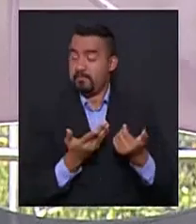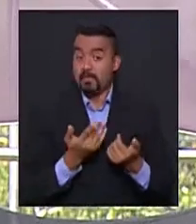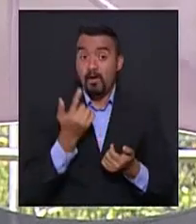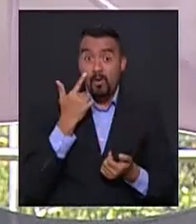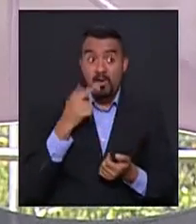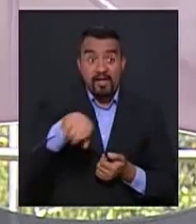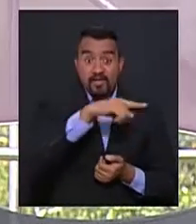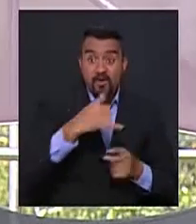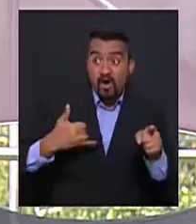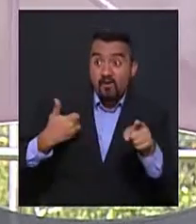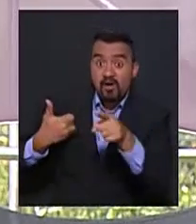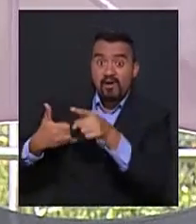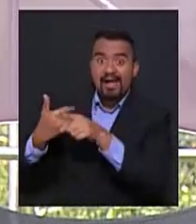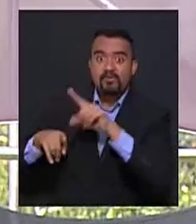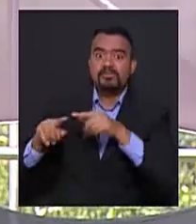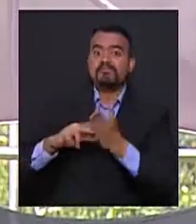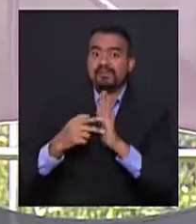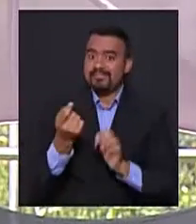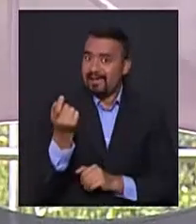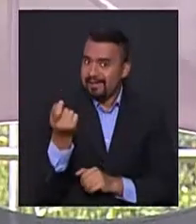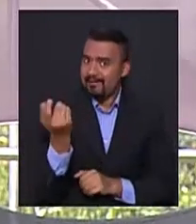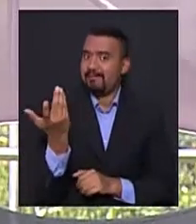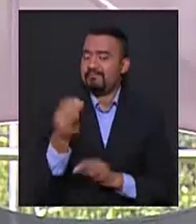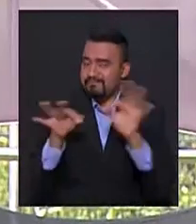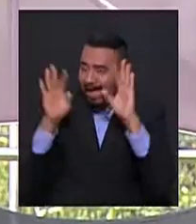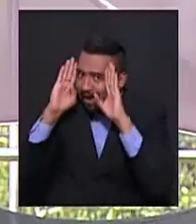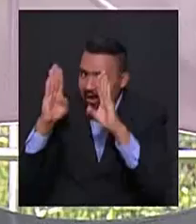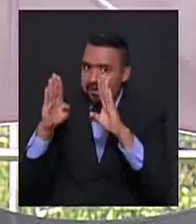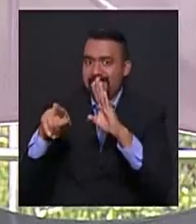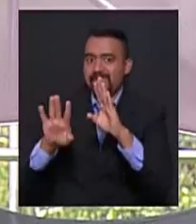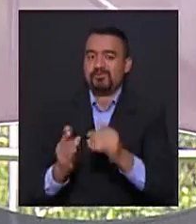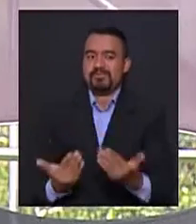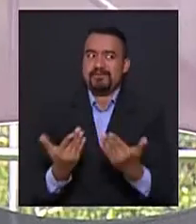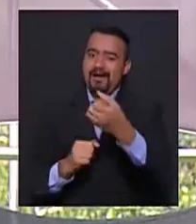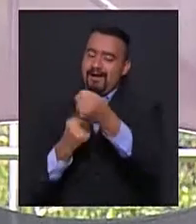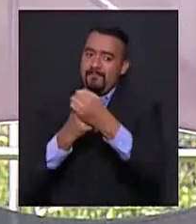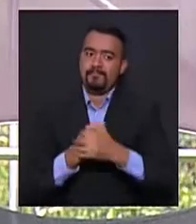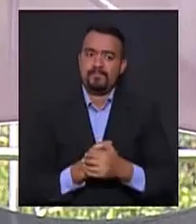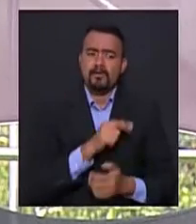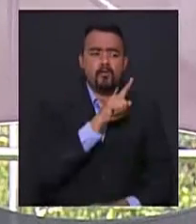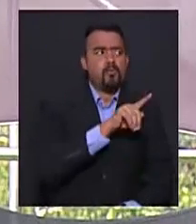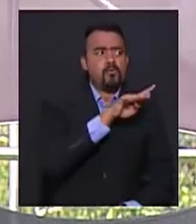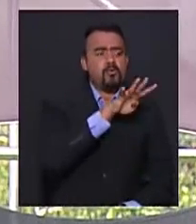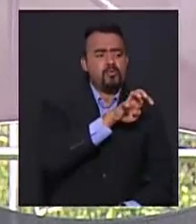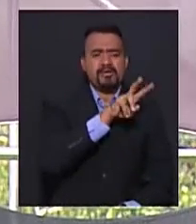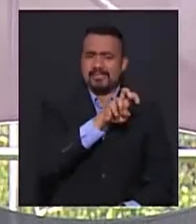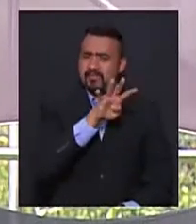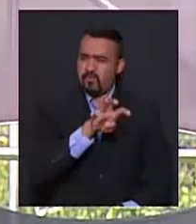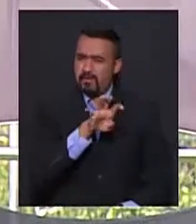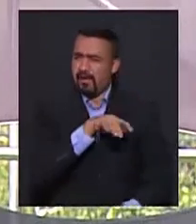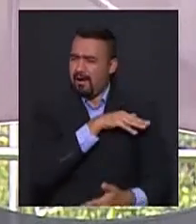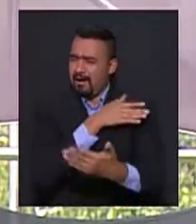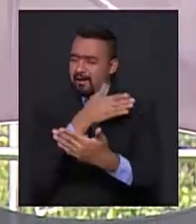riesgo. Desde 1979, que se miden los homicidios en nuestra Medellín,